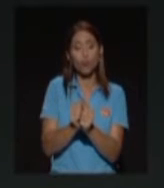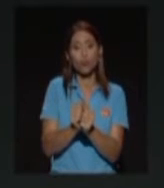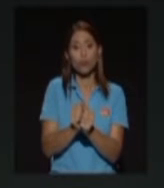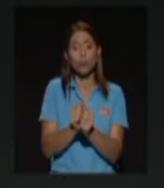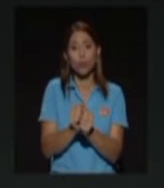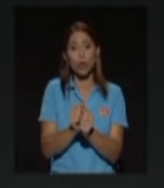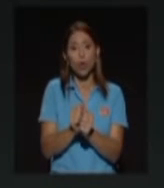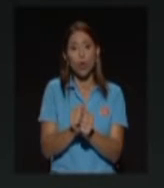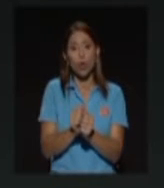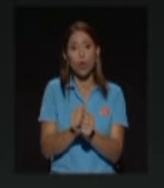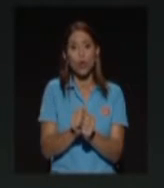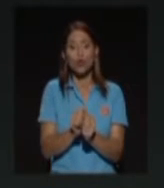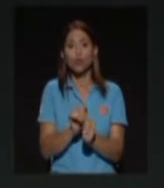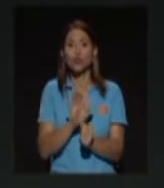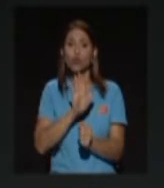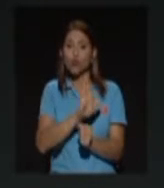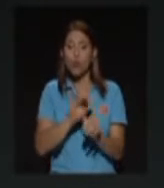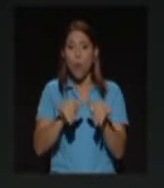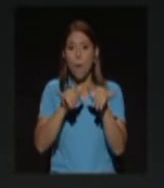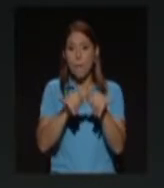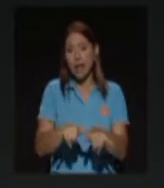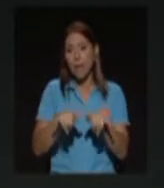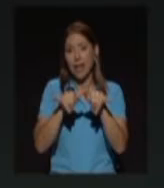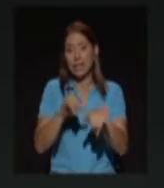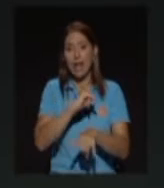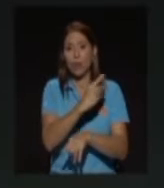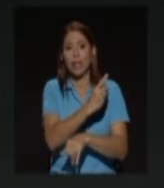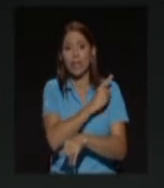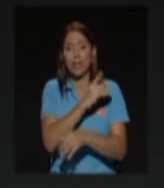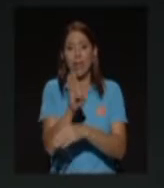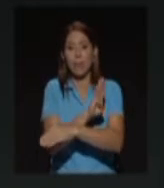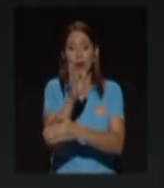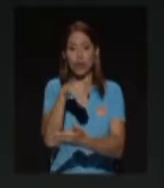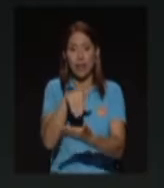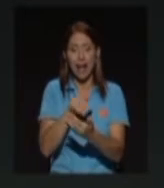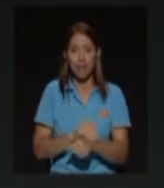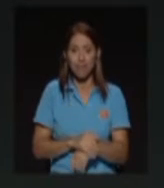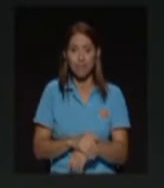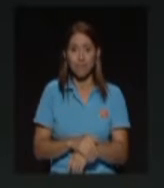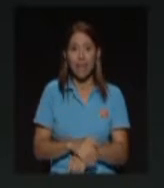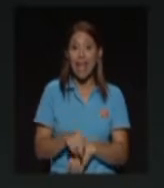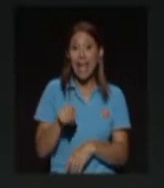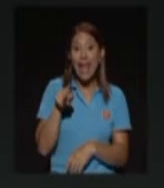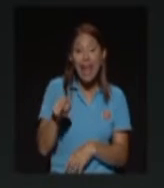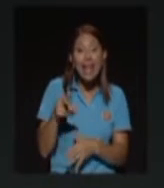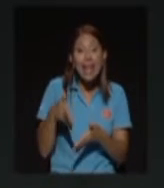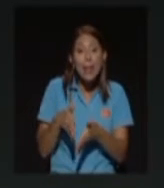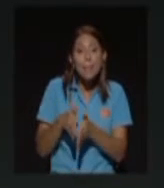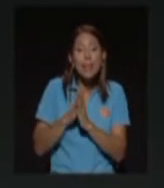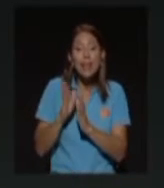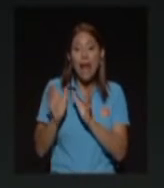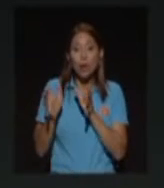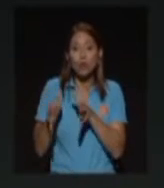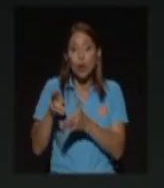permanencia en la Junta Directiva del Banco Central. Él le pide al Consejo Universitario, y si entiendo bien es